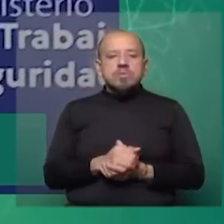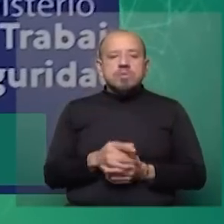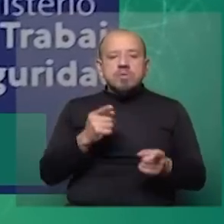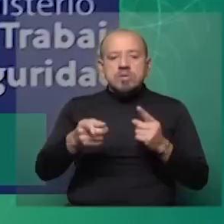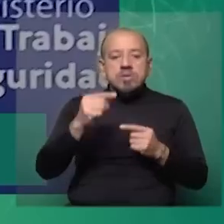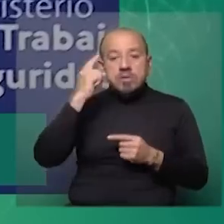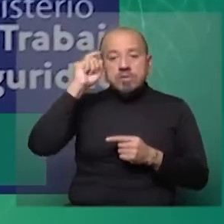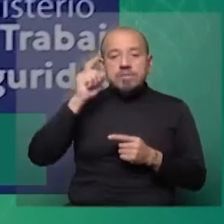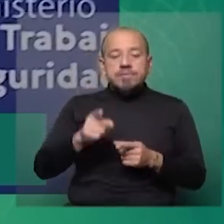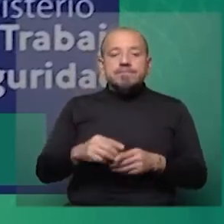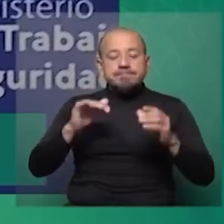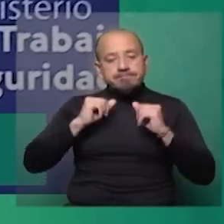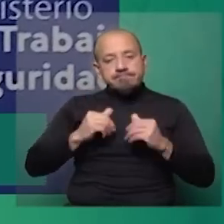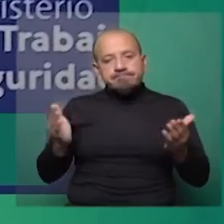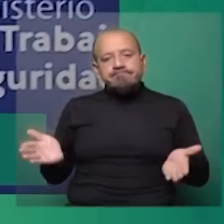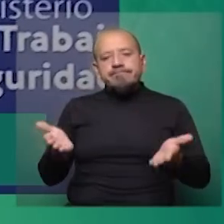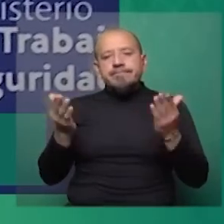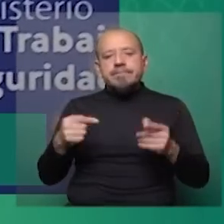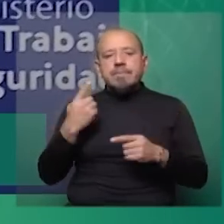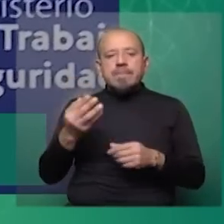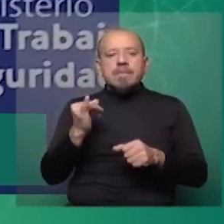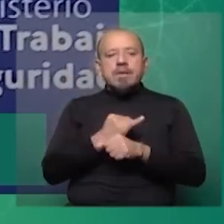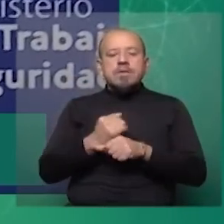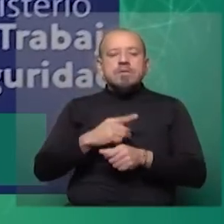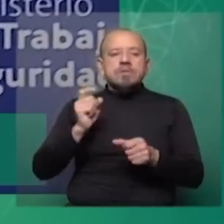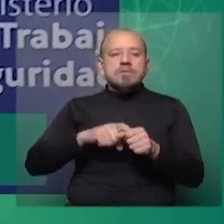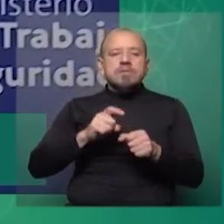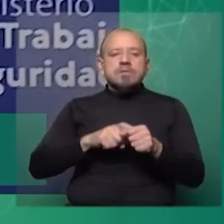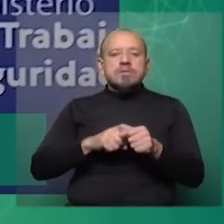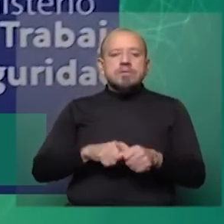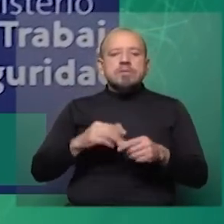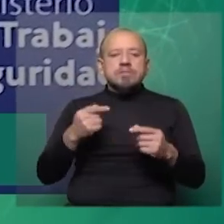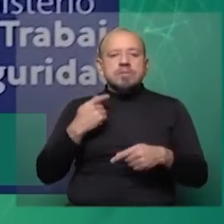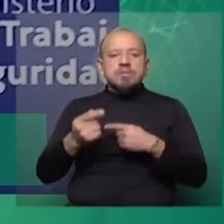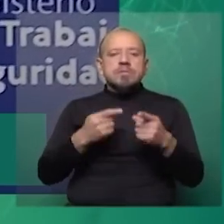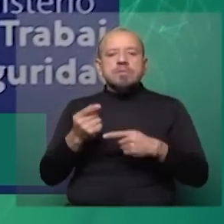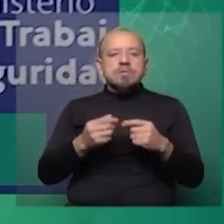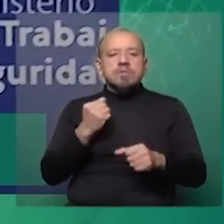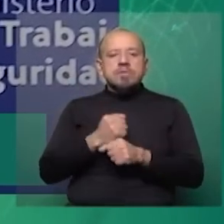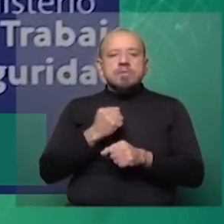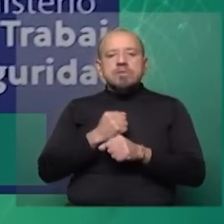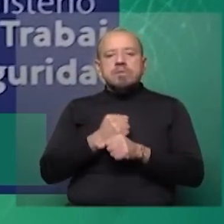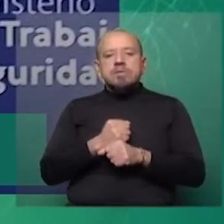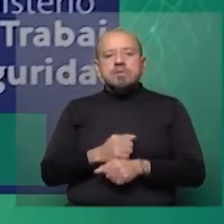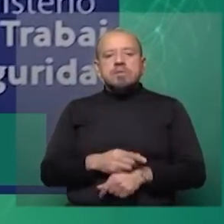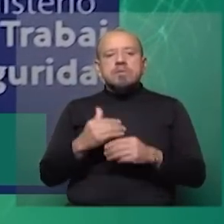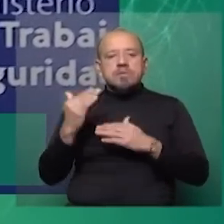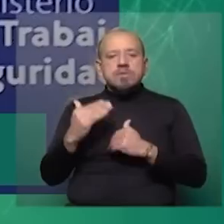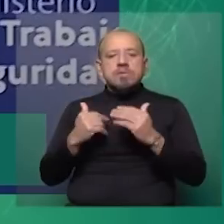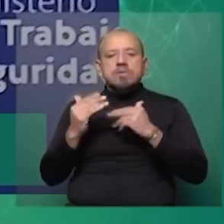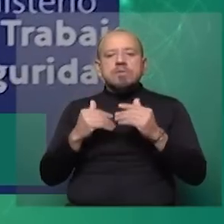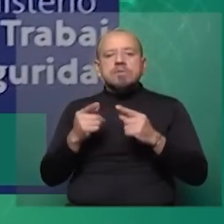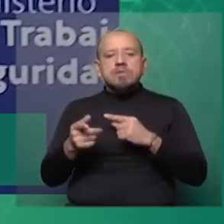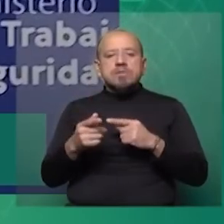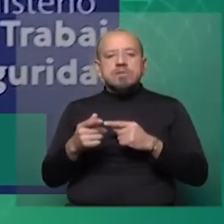contribuya a impulsar a otras instituciones y sindicatos para continuar trabajando de manera conjunta en la construcción de